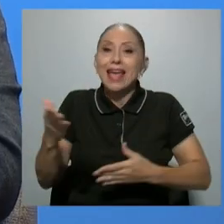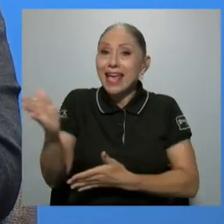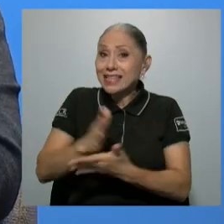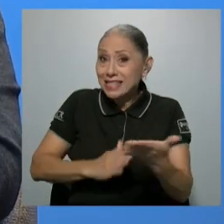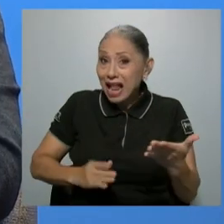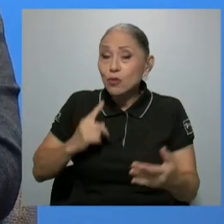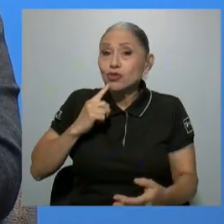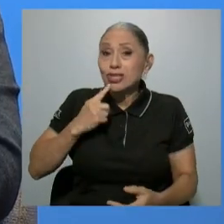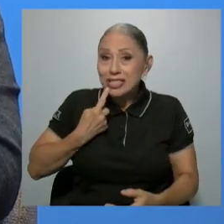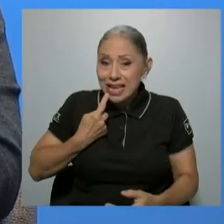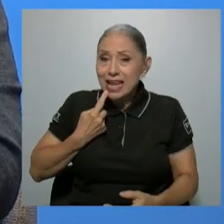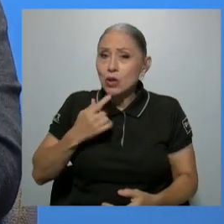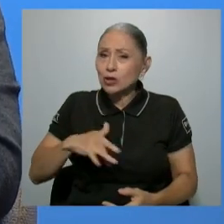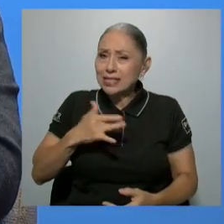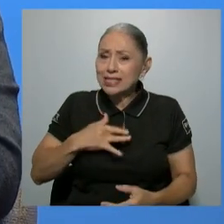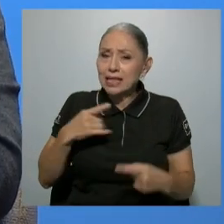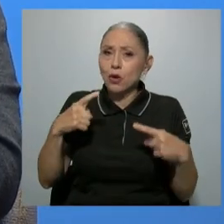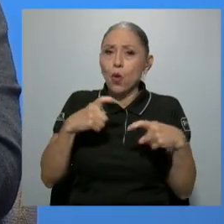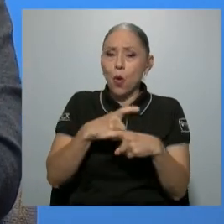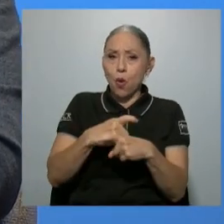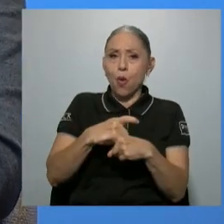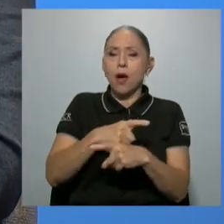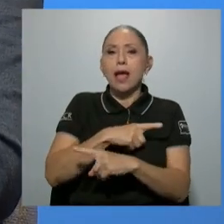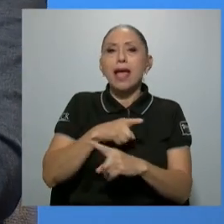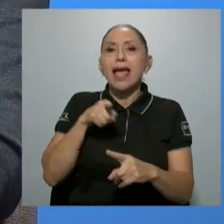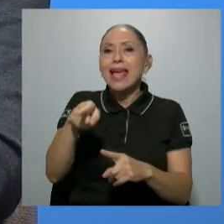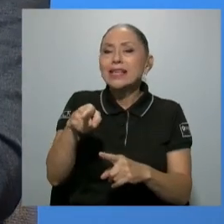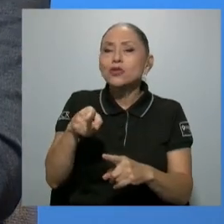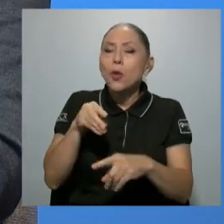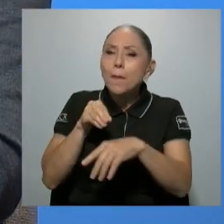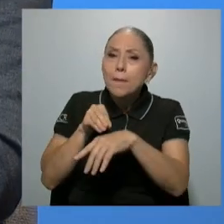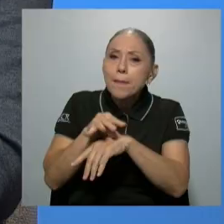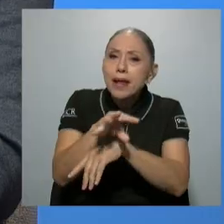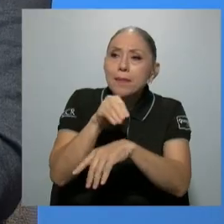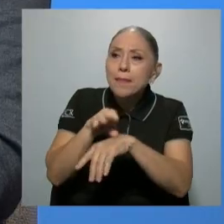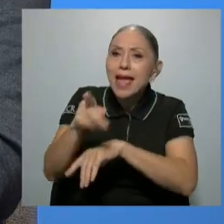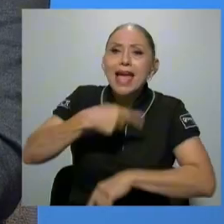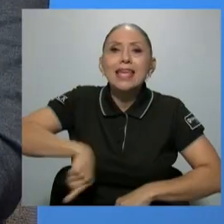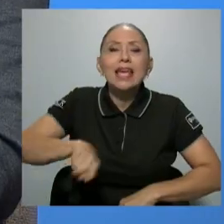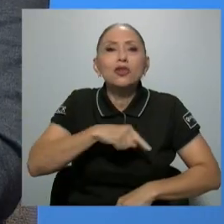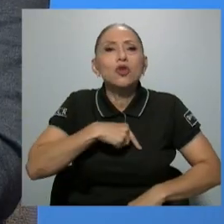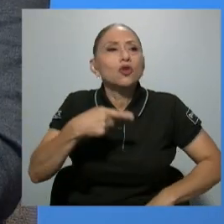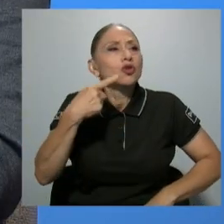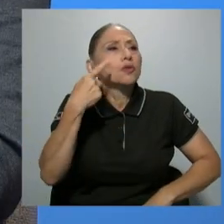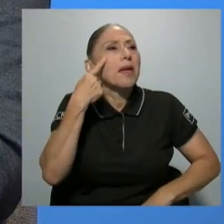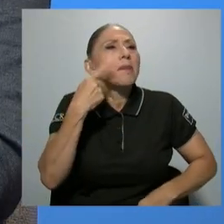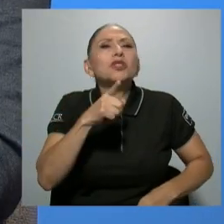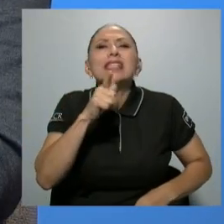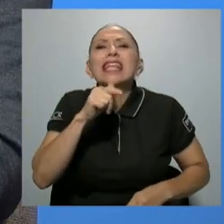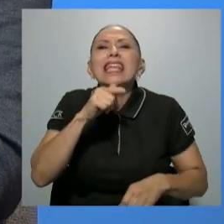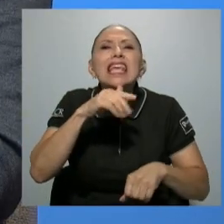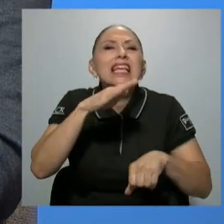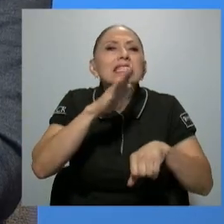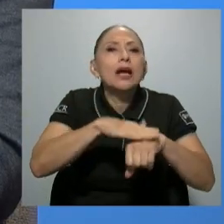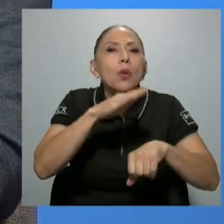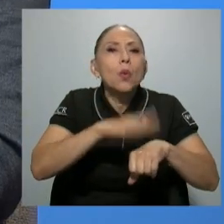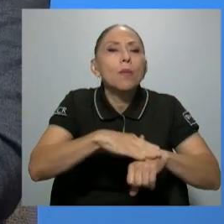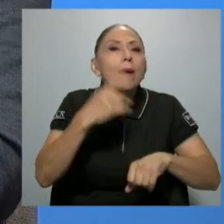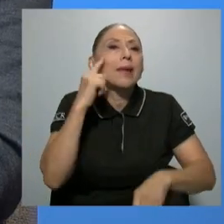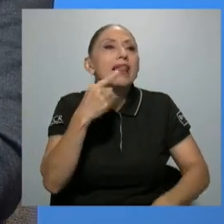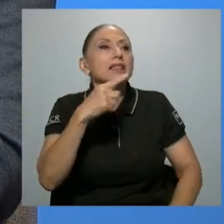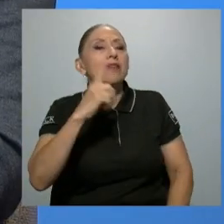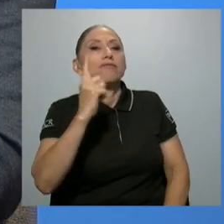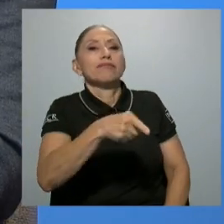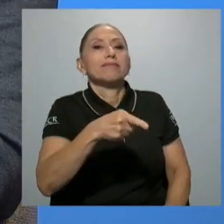que se percibe como más complicado. Y eso permea entonces que busquemos chivos expiatorios sencillos,